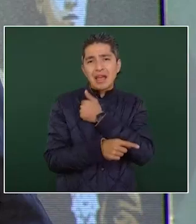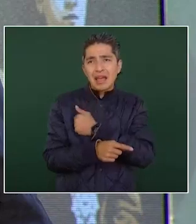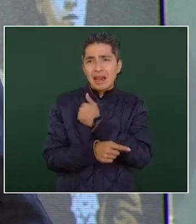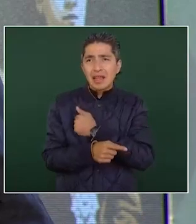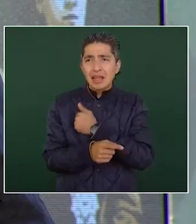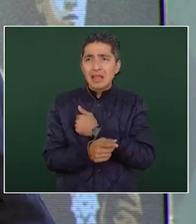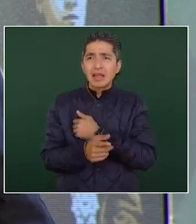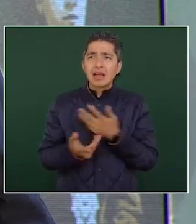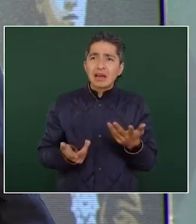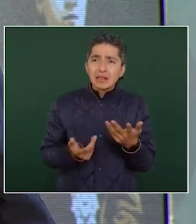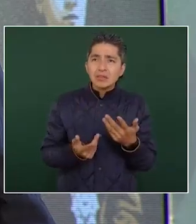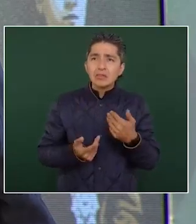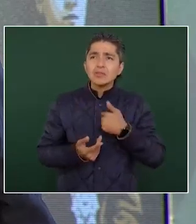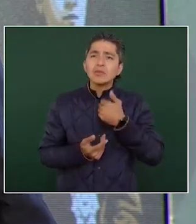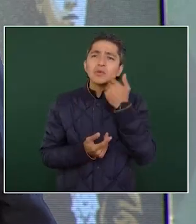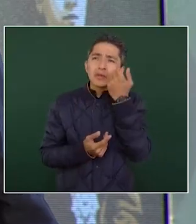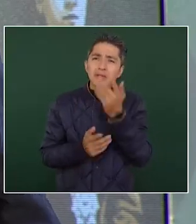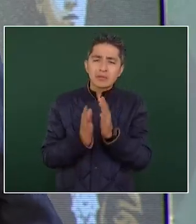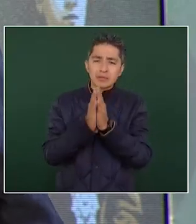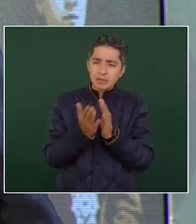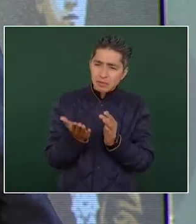que Alicia,